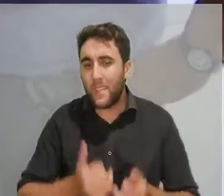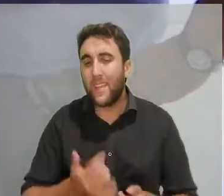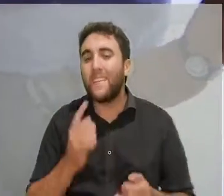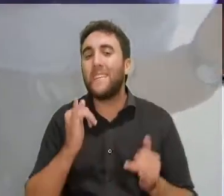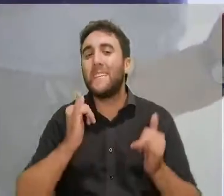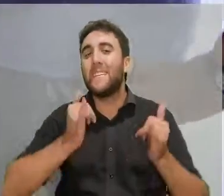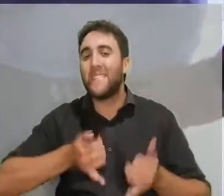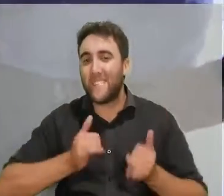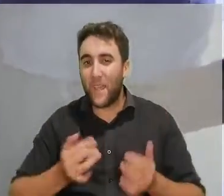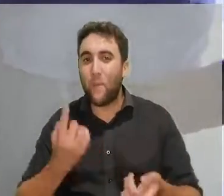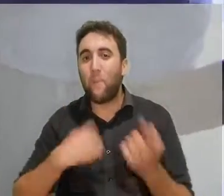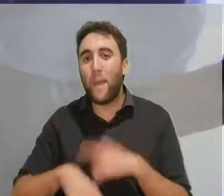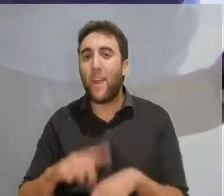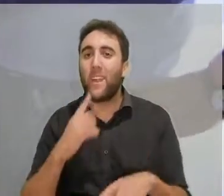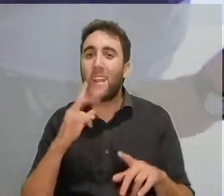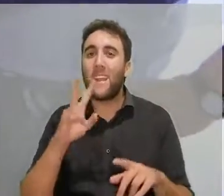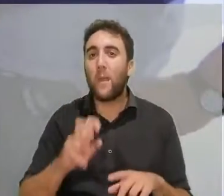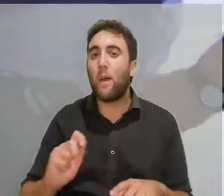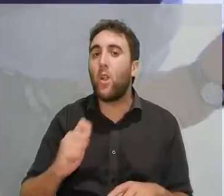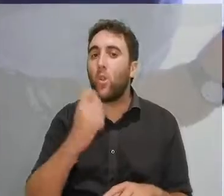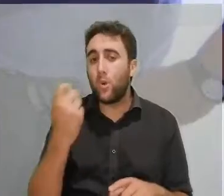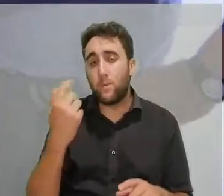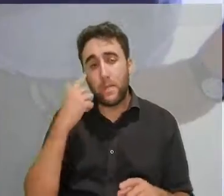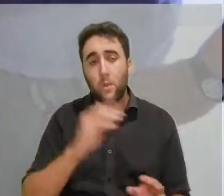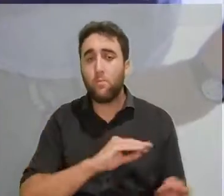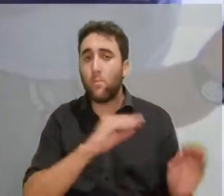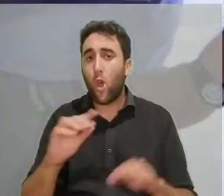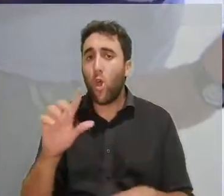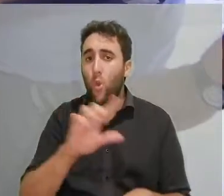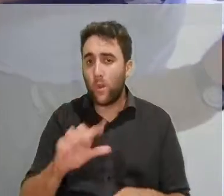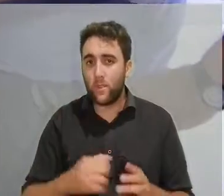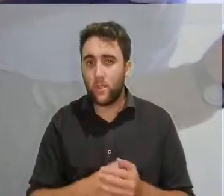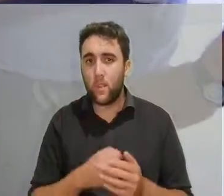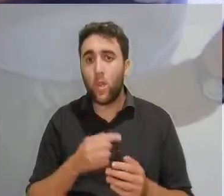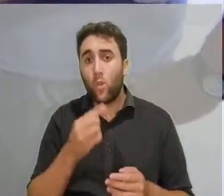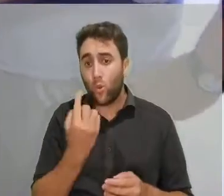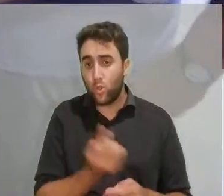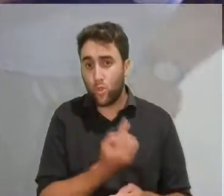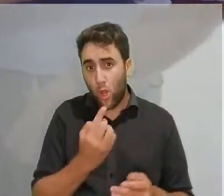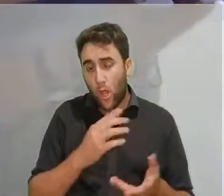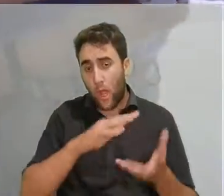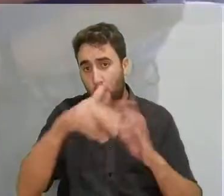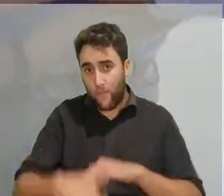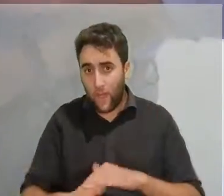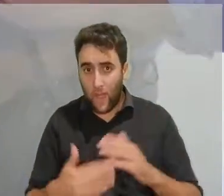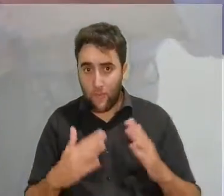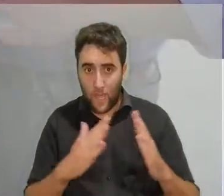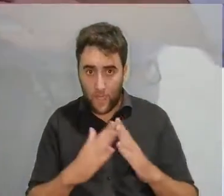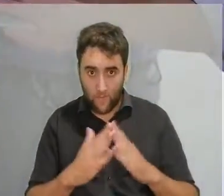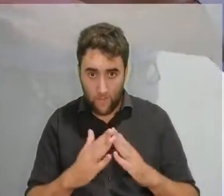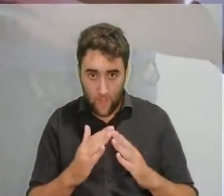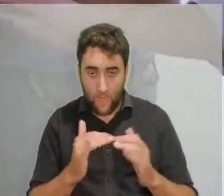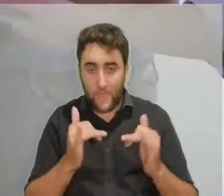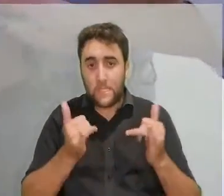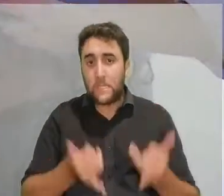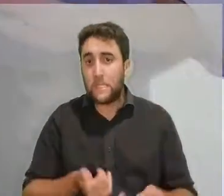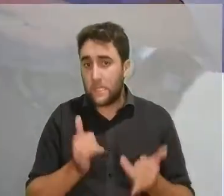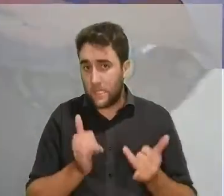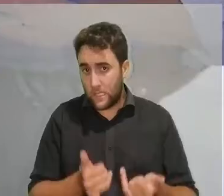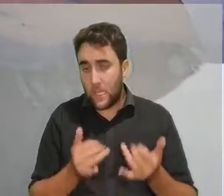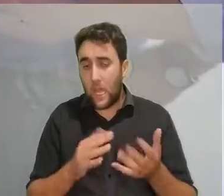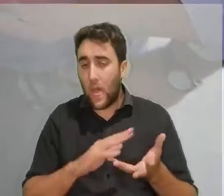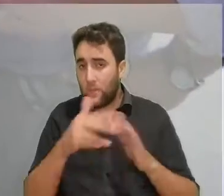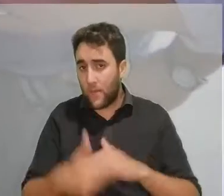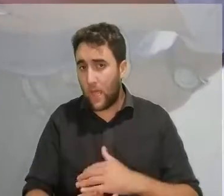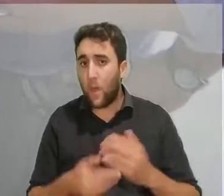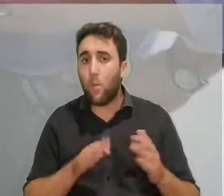acá no falta nada. No sé si, cómo es el tema de la luz, bueno, el lunes ya nos mudamos. Bien, aparte es una vivienda totalmente accesible